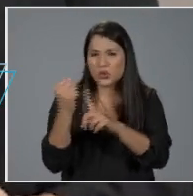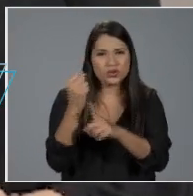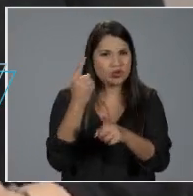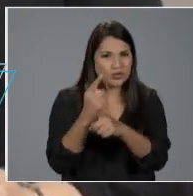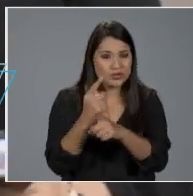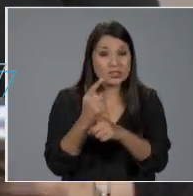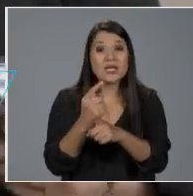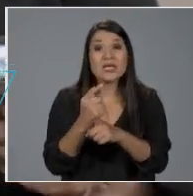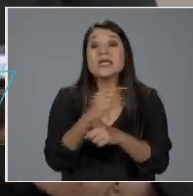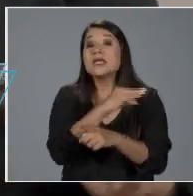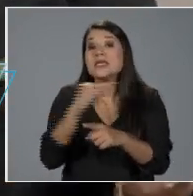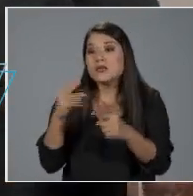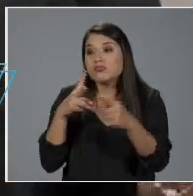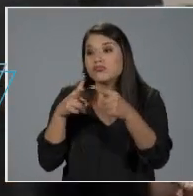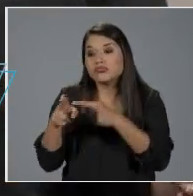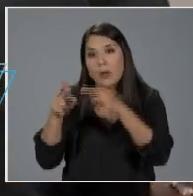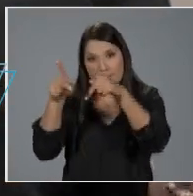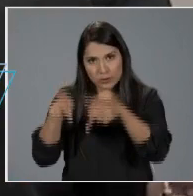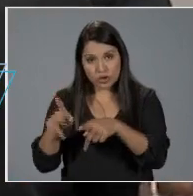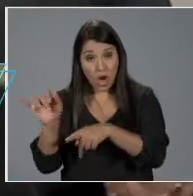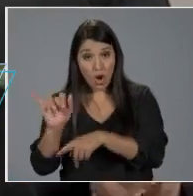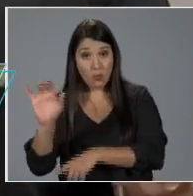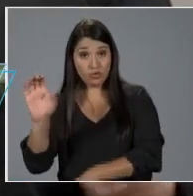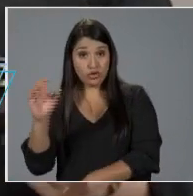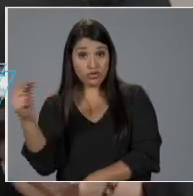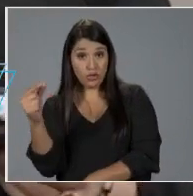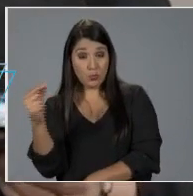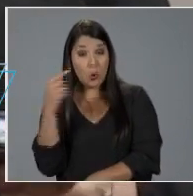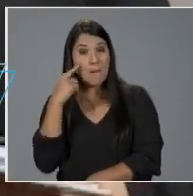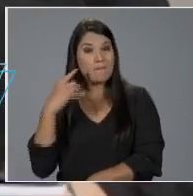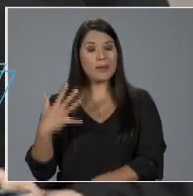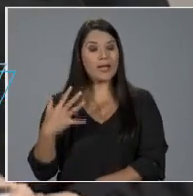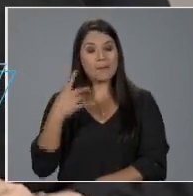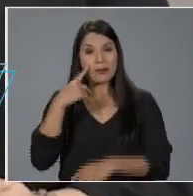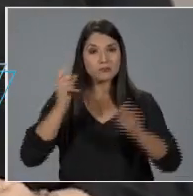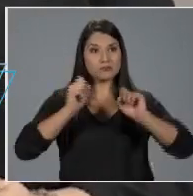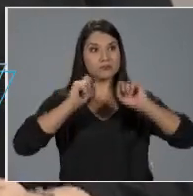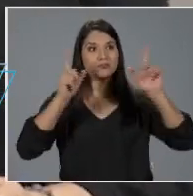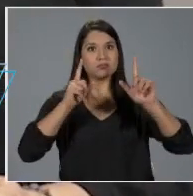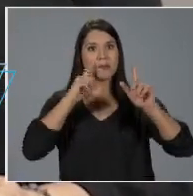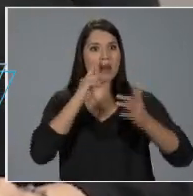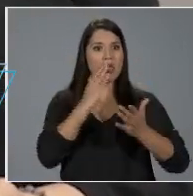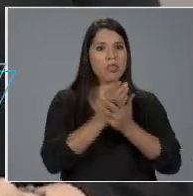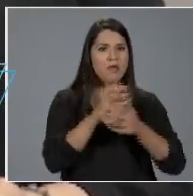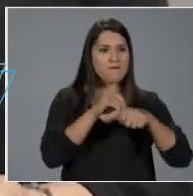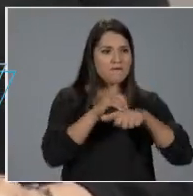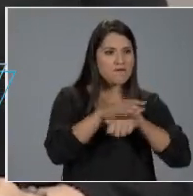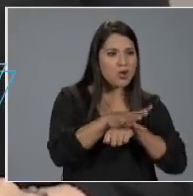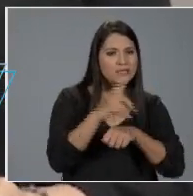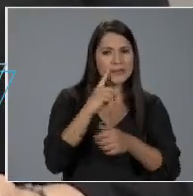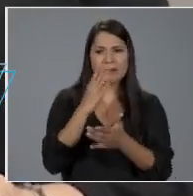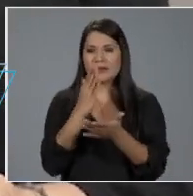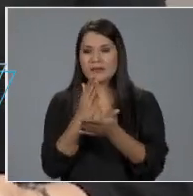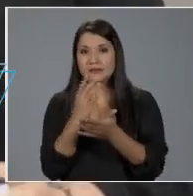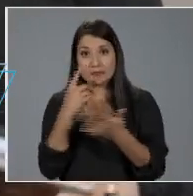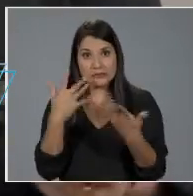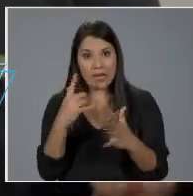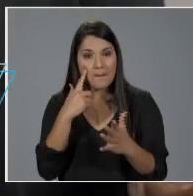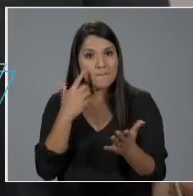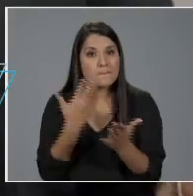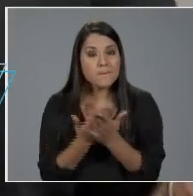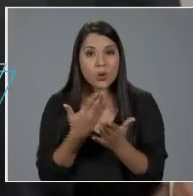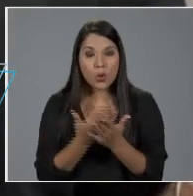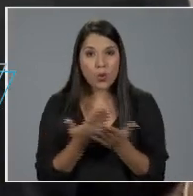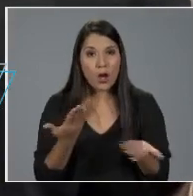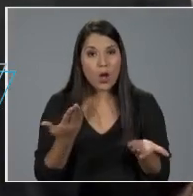Celso Gamboa, para salir del estado en que estábamos, en donde había tráfico de influencias, donde está probado que, ¿verdad?, por